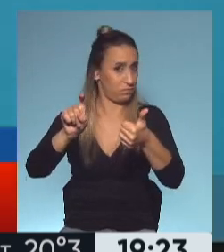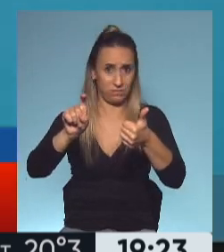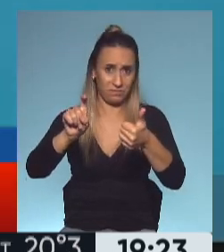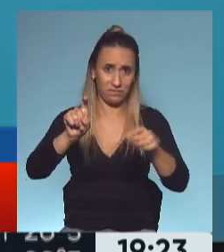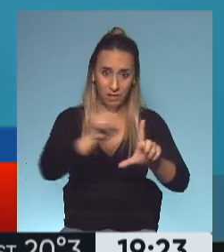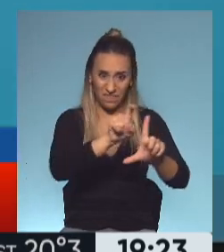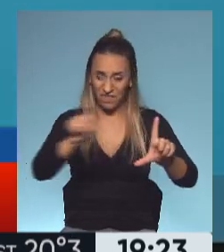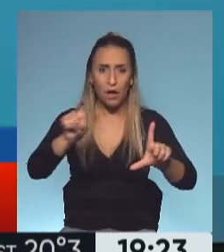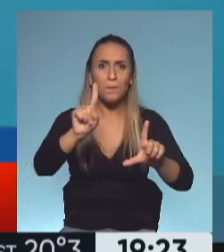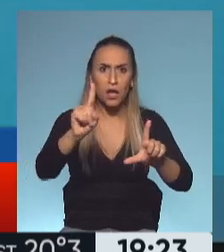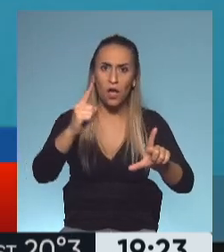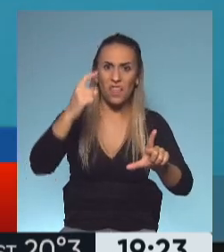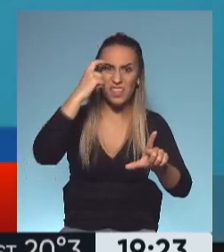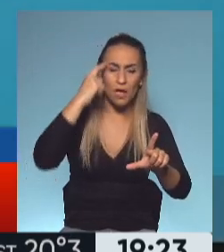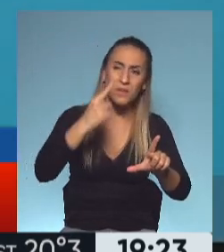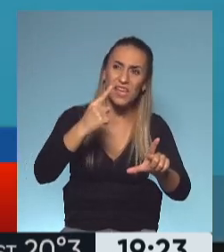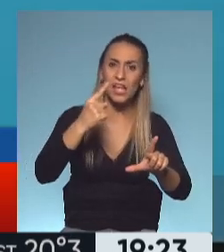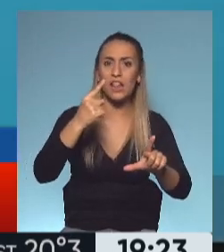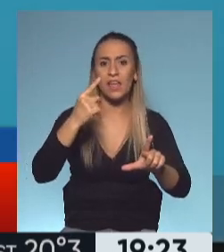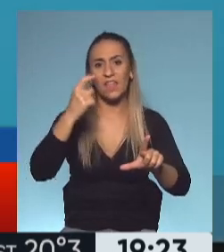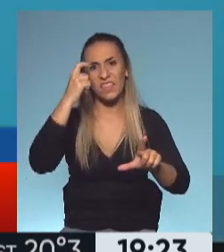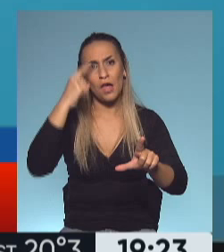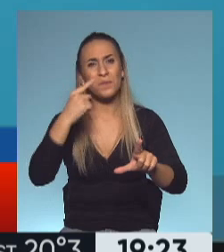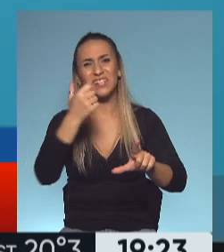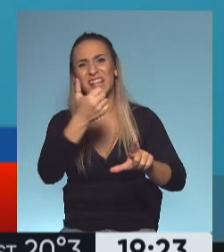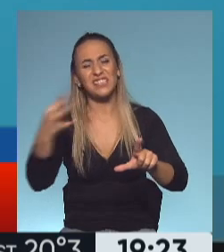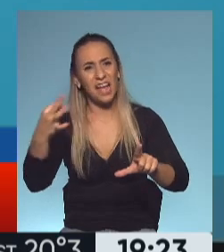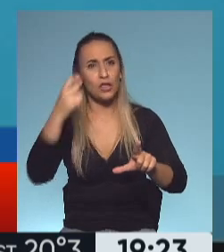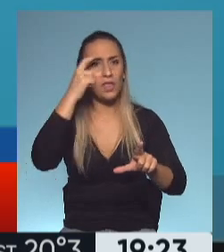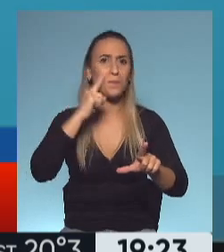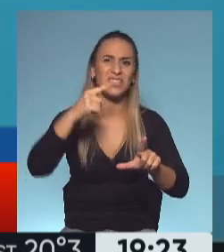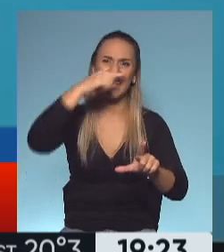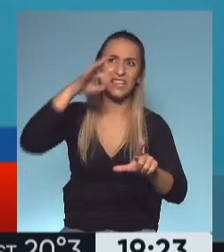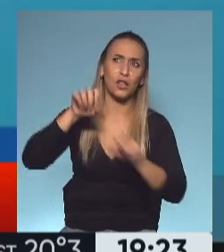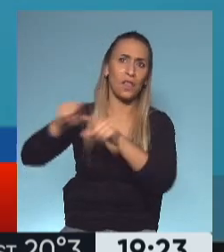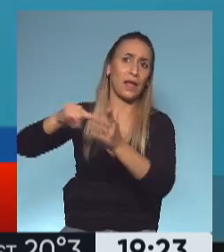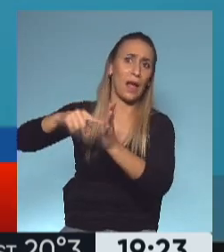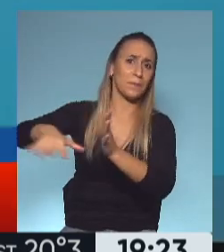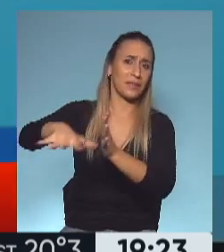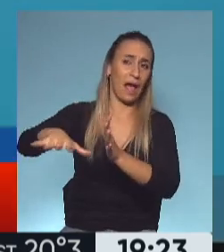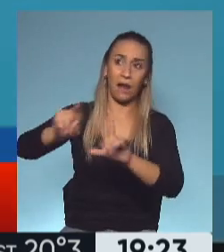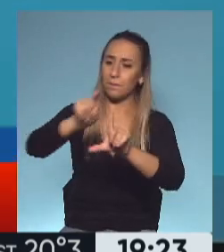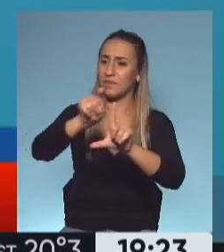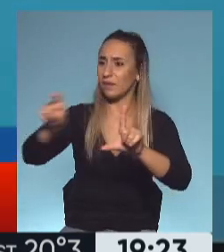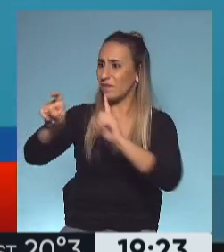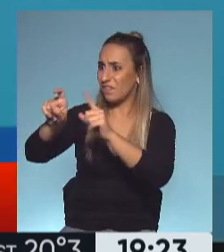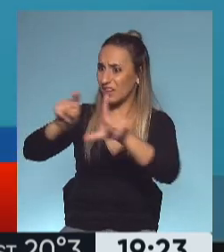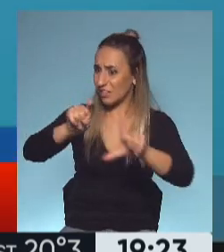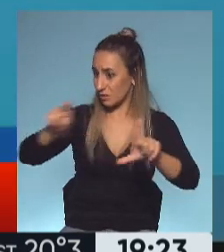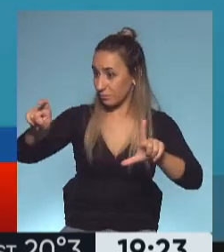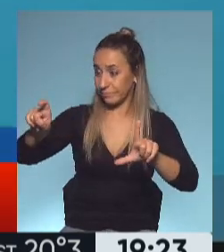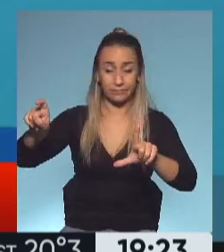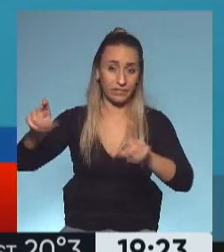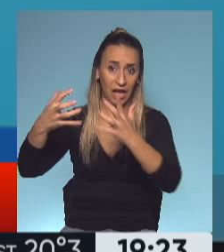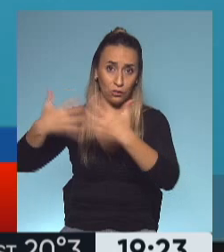casos, 2.600, 2.700 casos en la Ciudad de Buenos Aires, involucra seguir con estos grados de tensión y